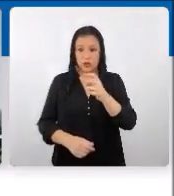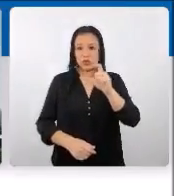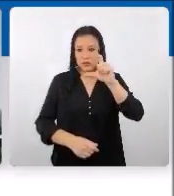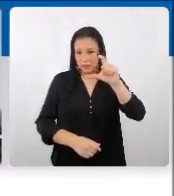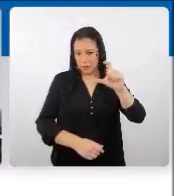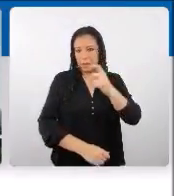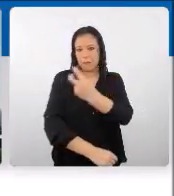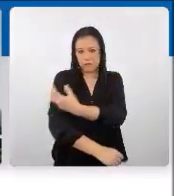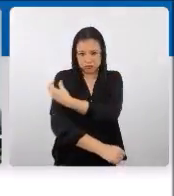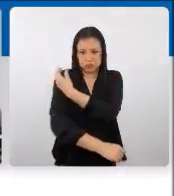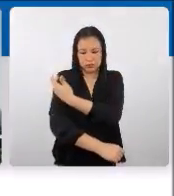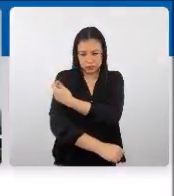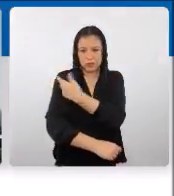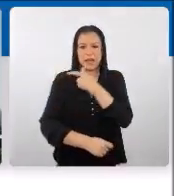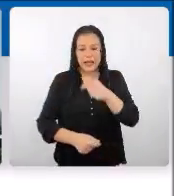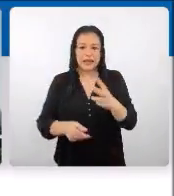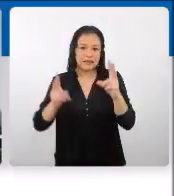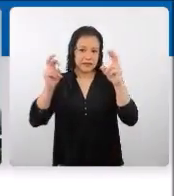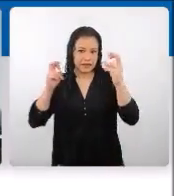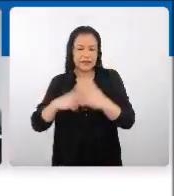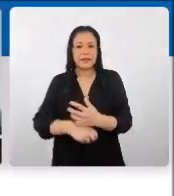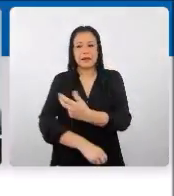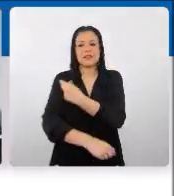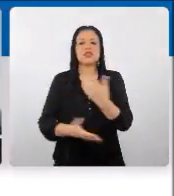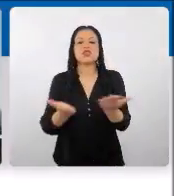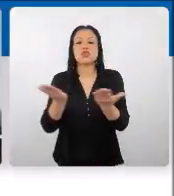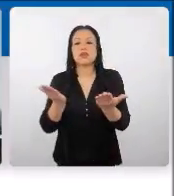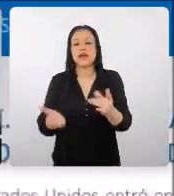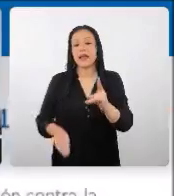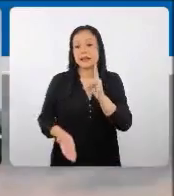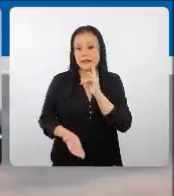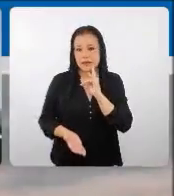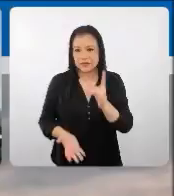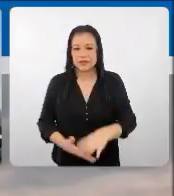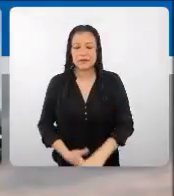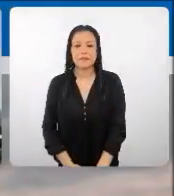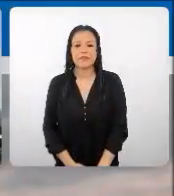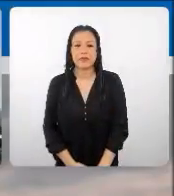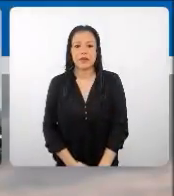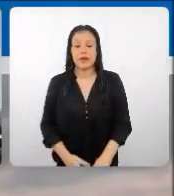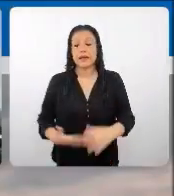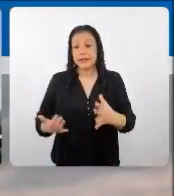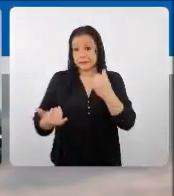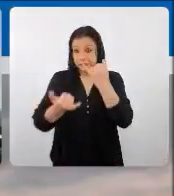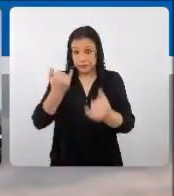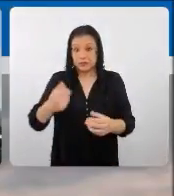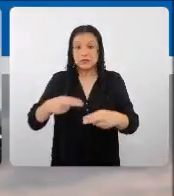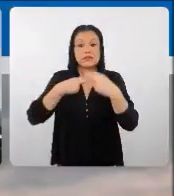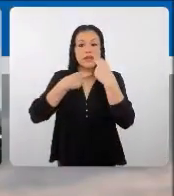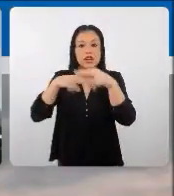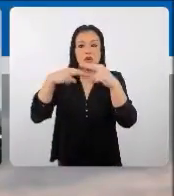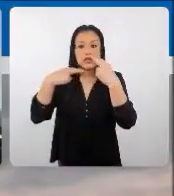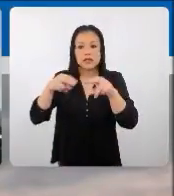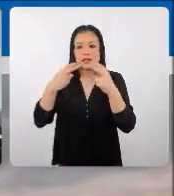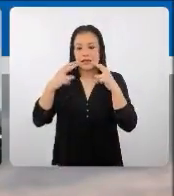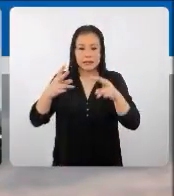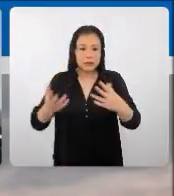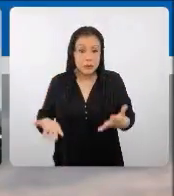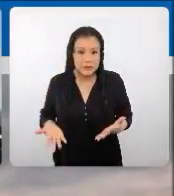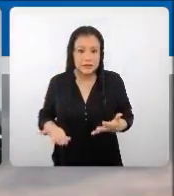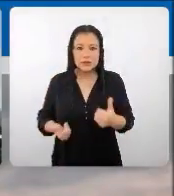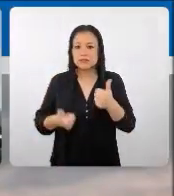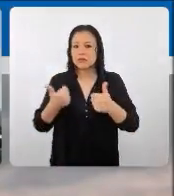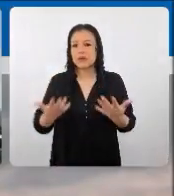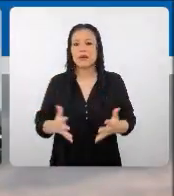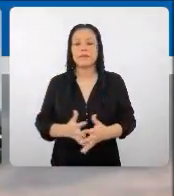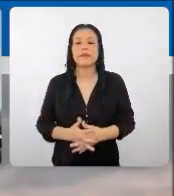es el caso de la vacunación en Estados Unidos. Y como últimas noticias, tenemos,